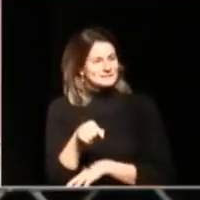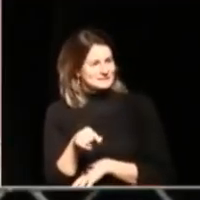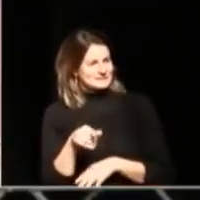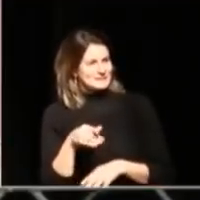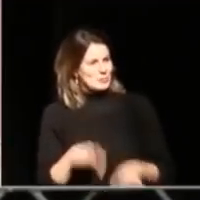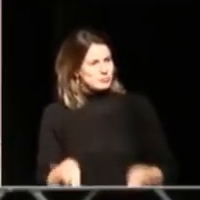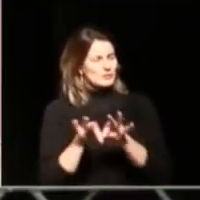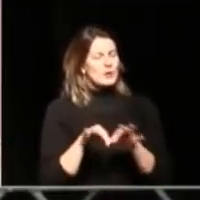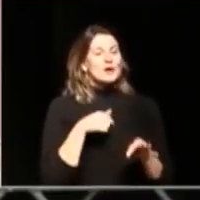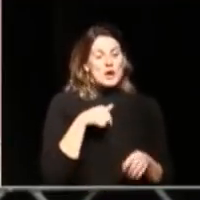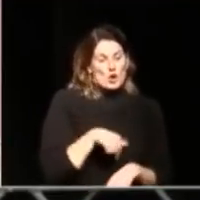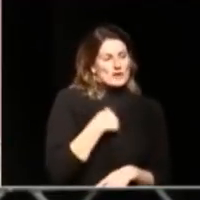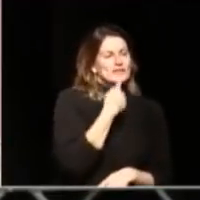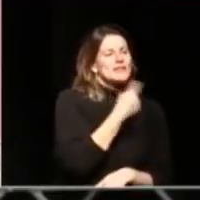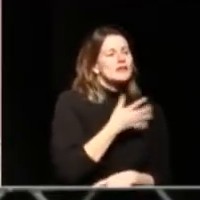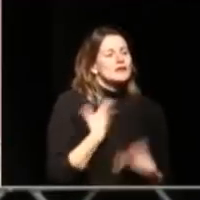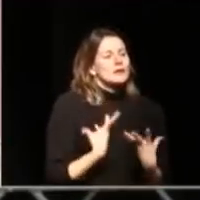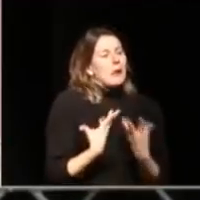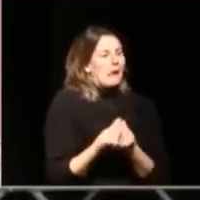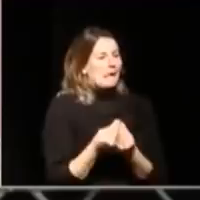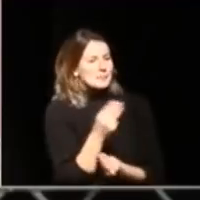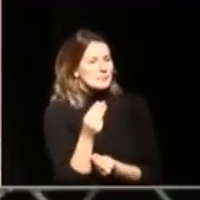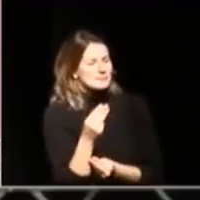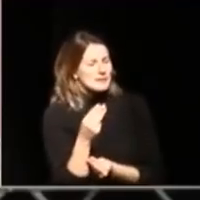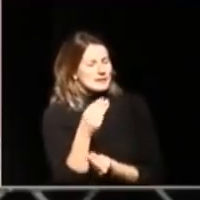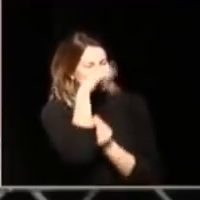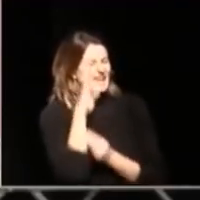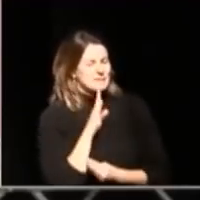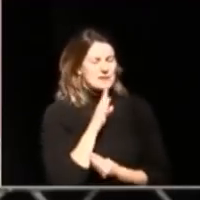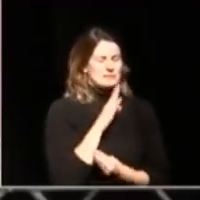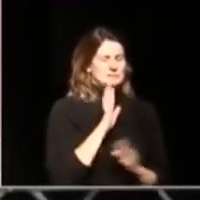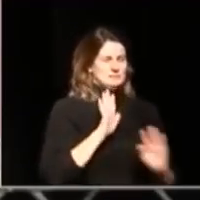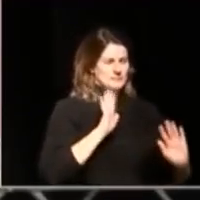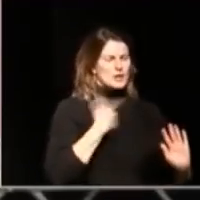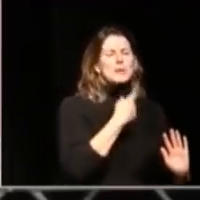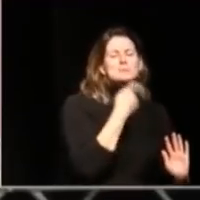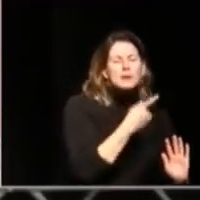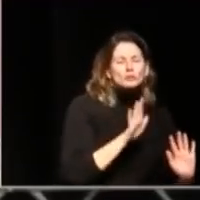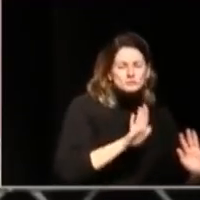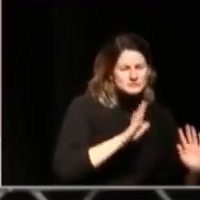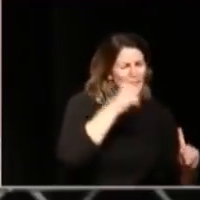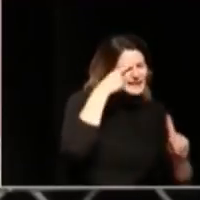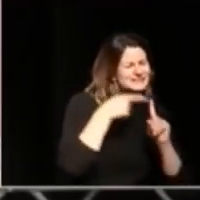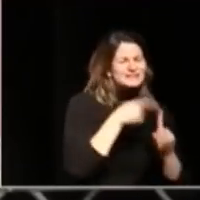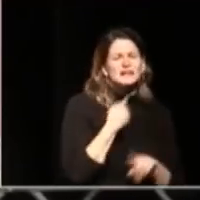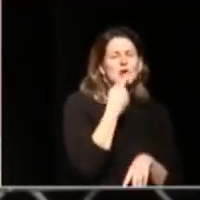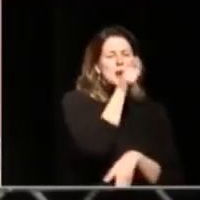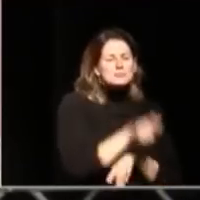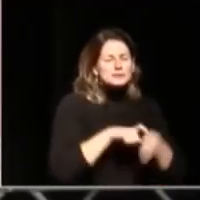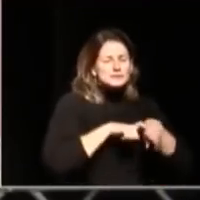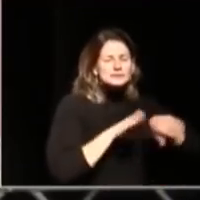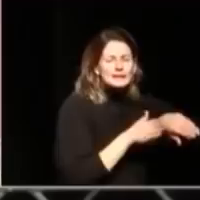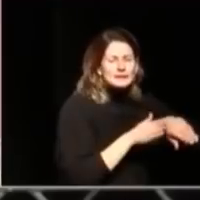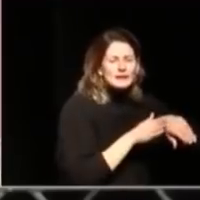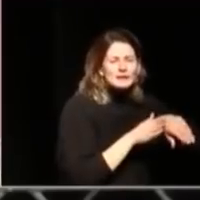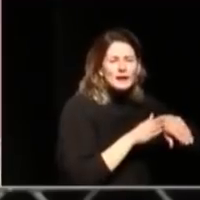quiero gobernar con el Partido Popular y con Inés Arrimadas. Hago una pregunta muy sencilla. ¿Tiene sentido que alguien de izquierdas vote